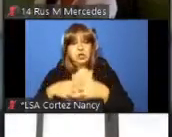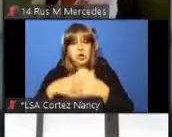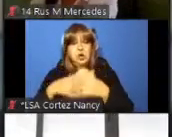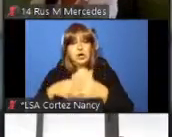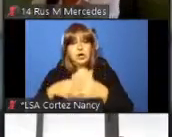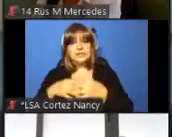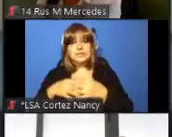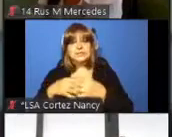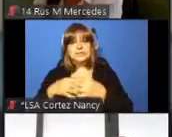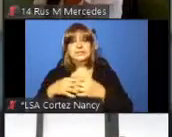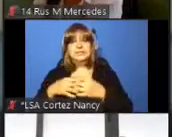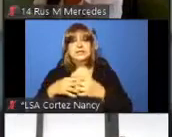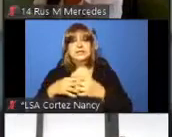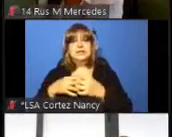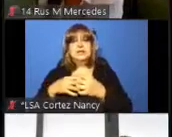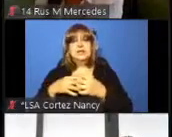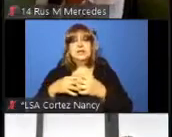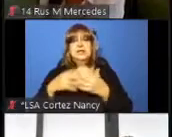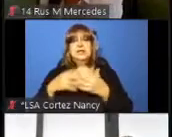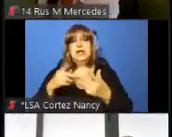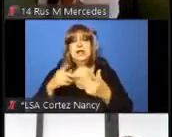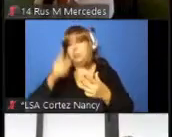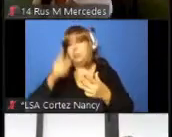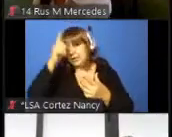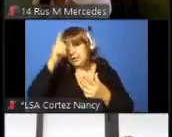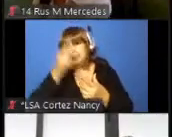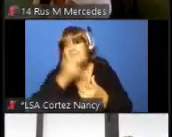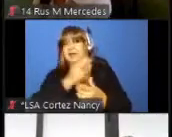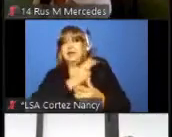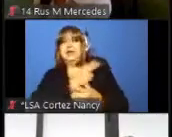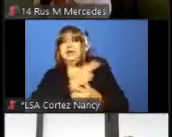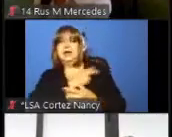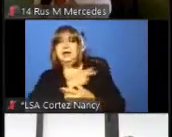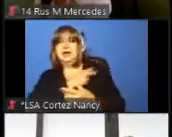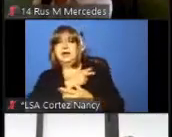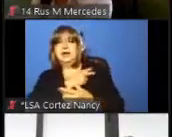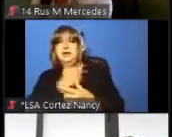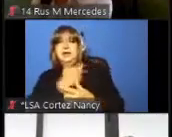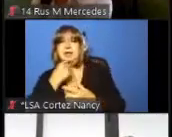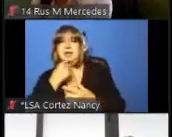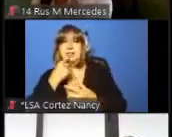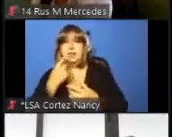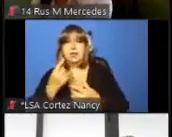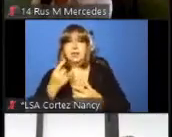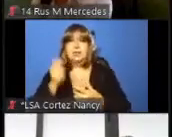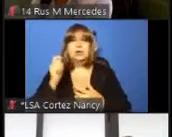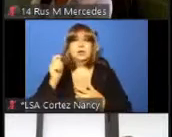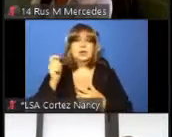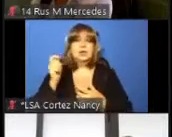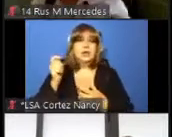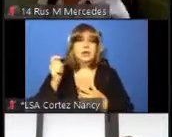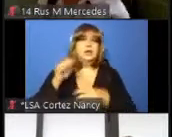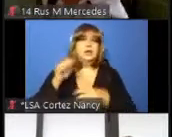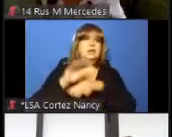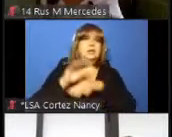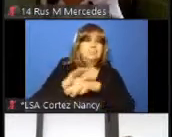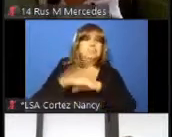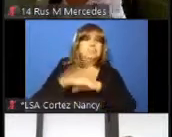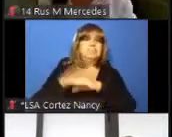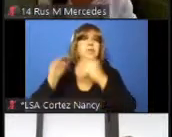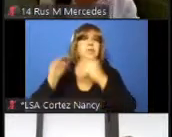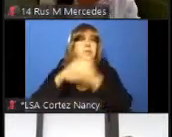que dio el jefe de la policía de mendoza expliquen me después que me porque es importante que saliera a dar